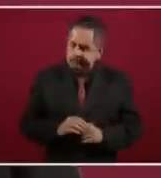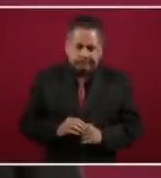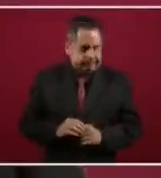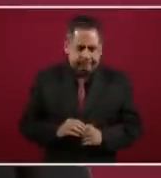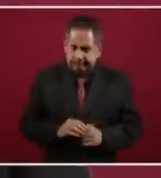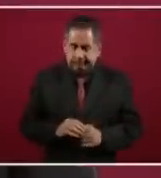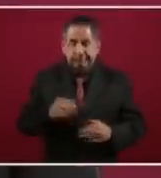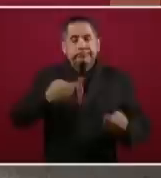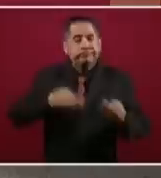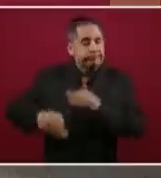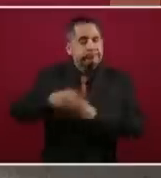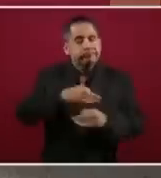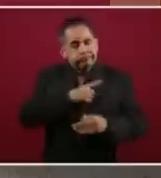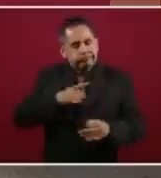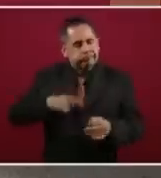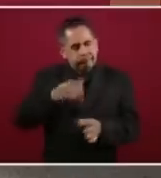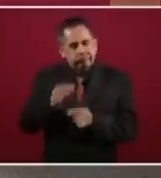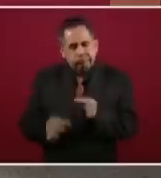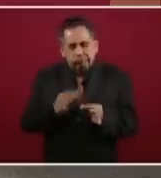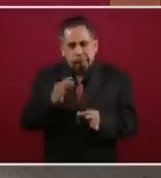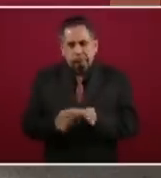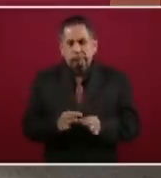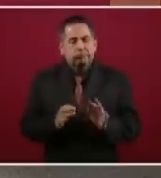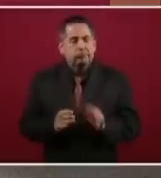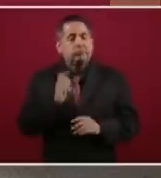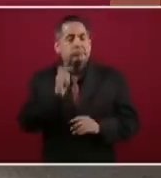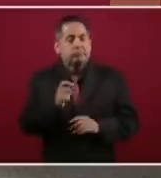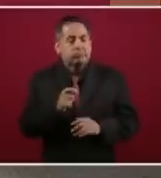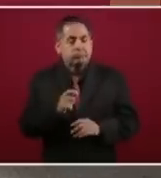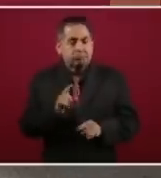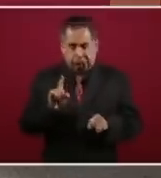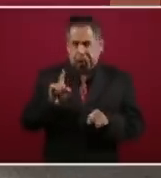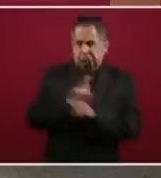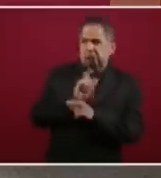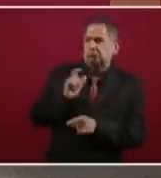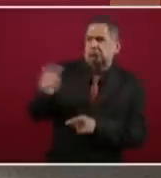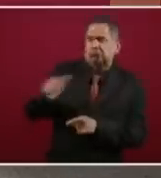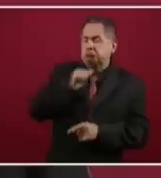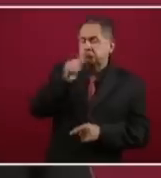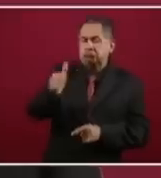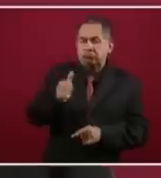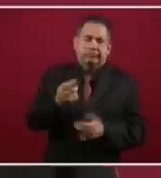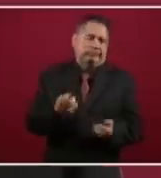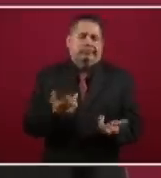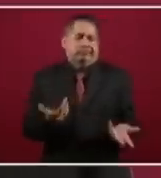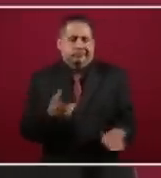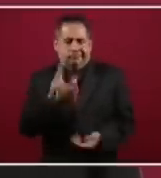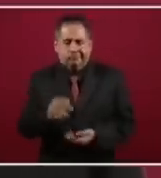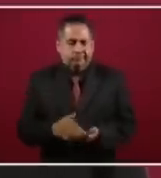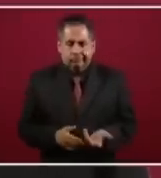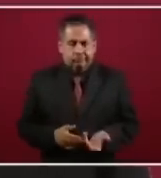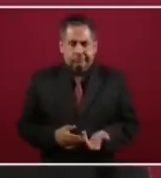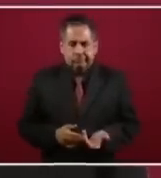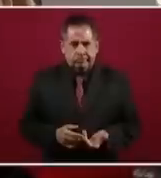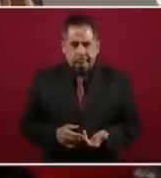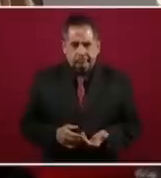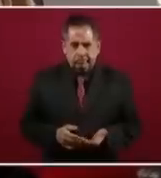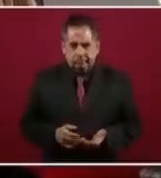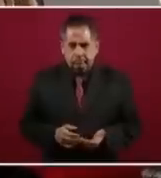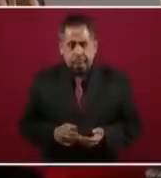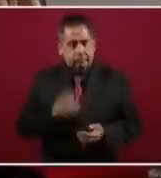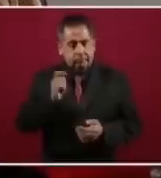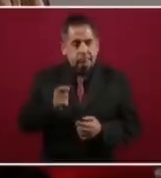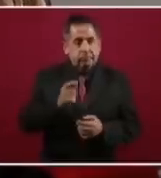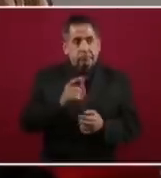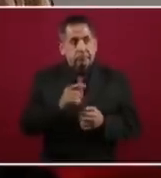pero el problema no se resuelve con eso. O sea, el problema es que los